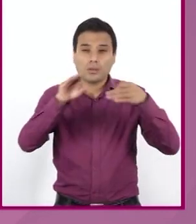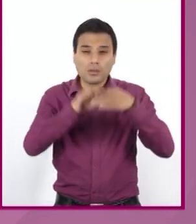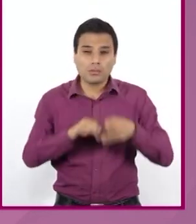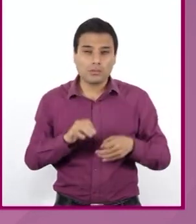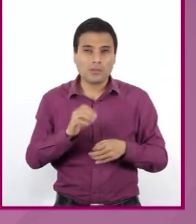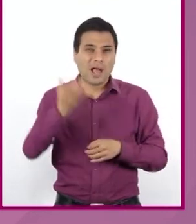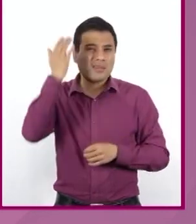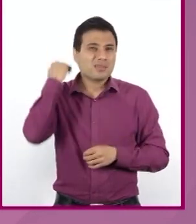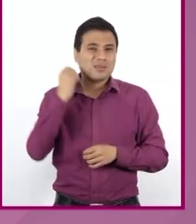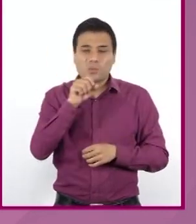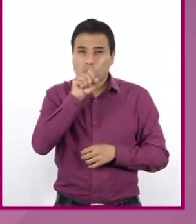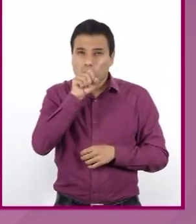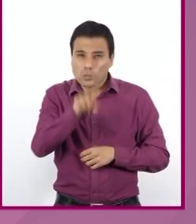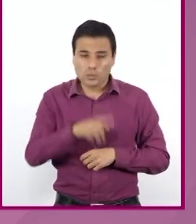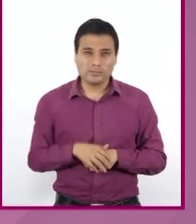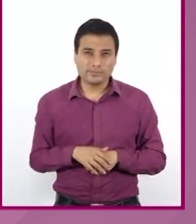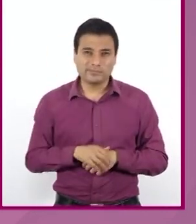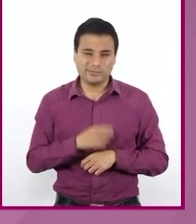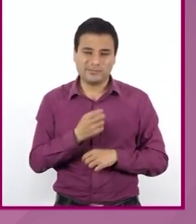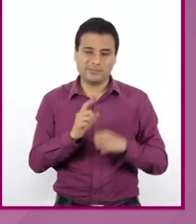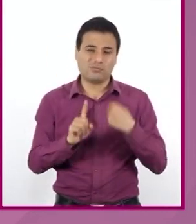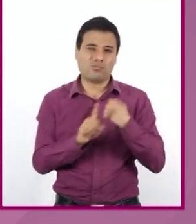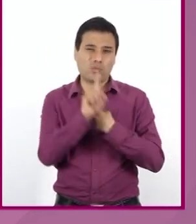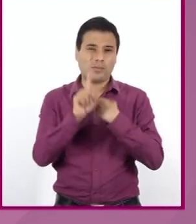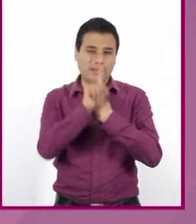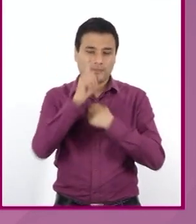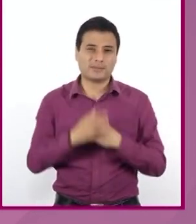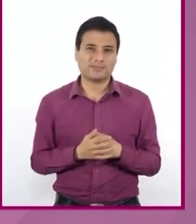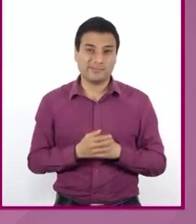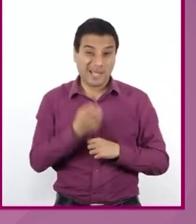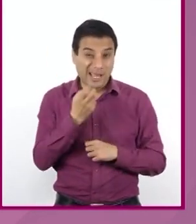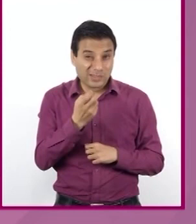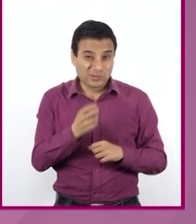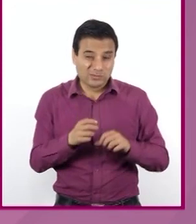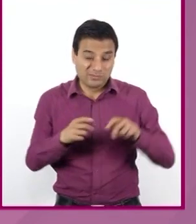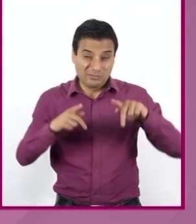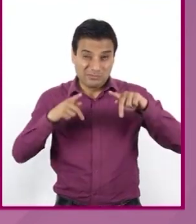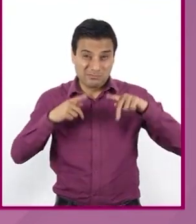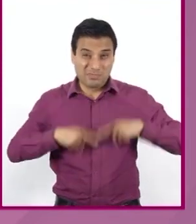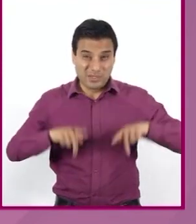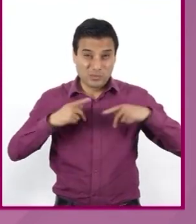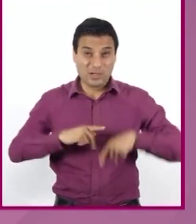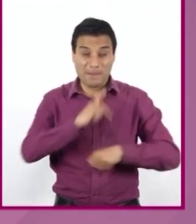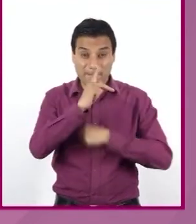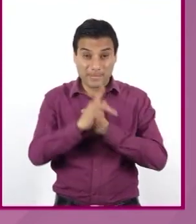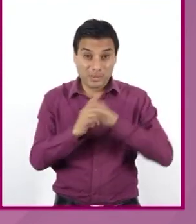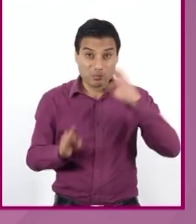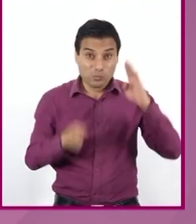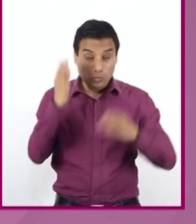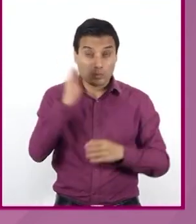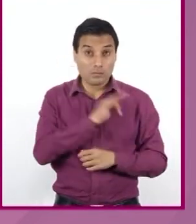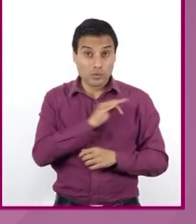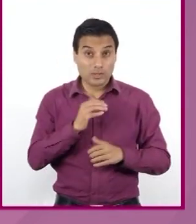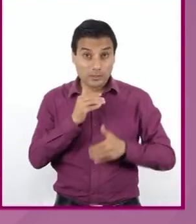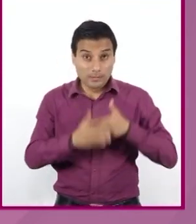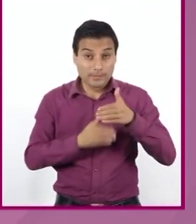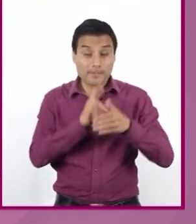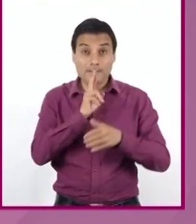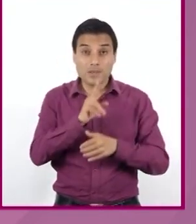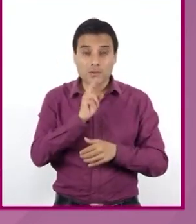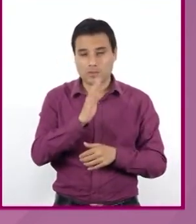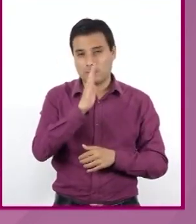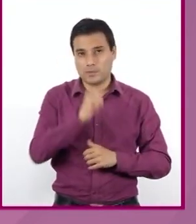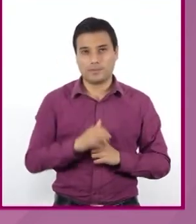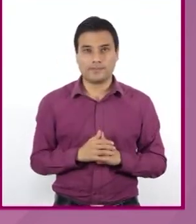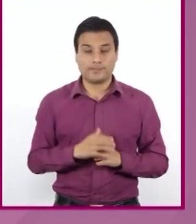tuvieron repercusiones en la sociedad, por lo que sería difícil como sociedad, país y mundo avanzar a un mejor futuro.